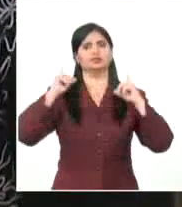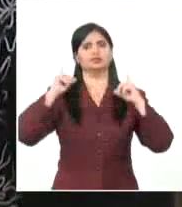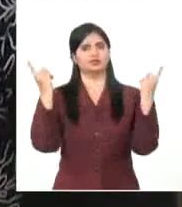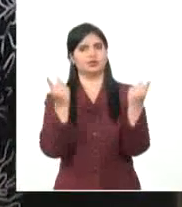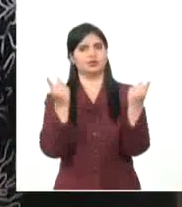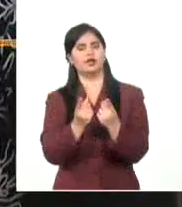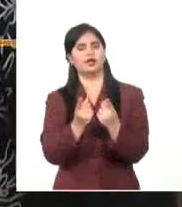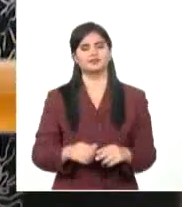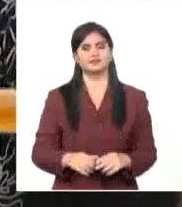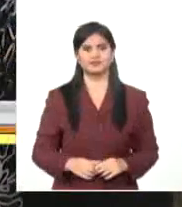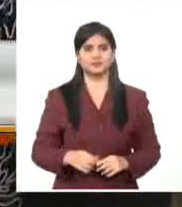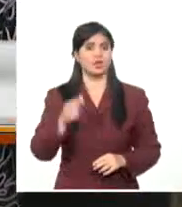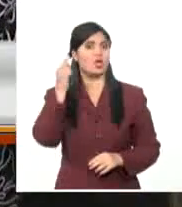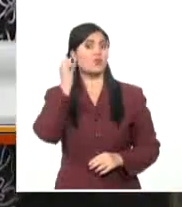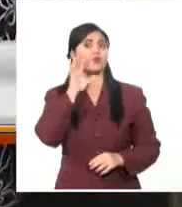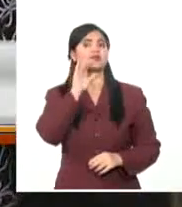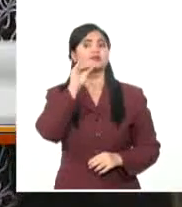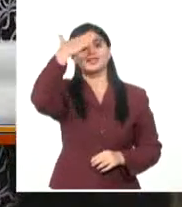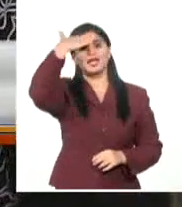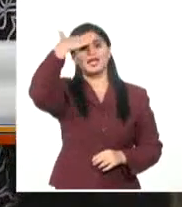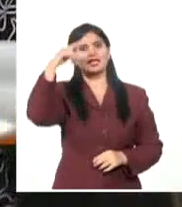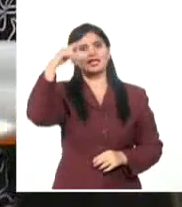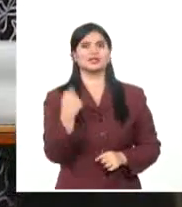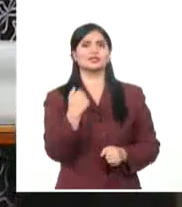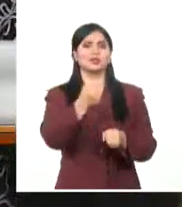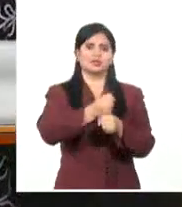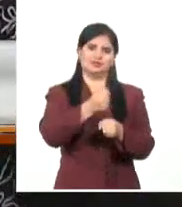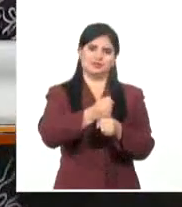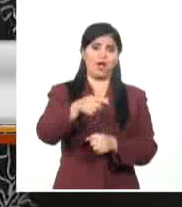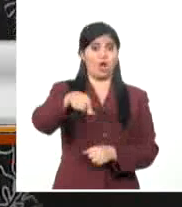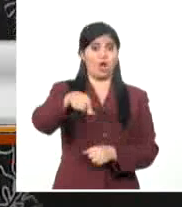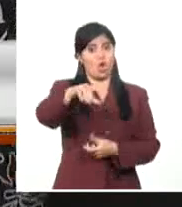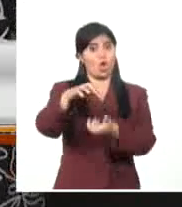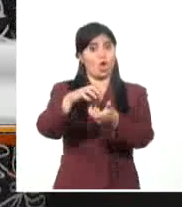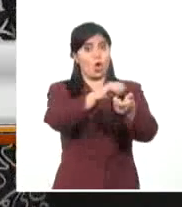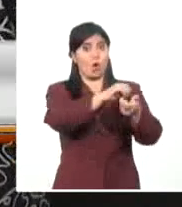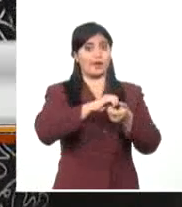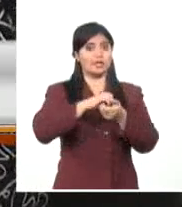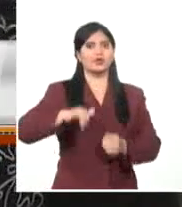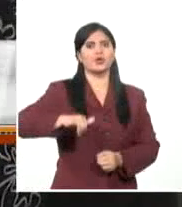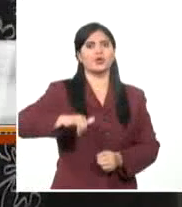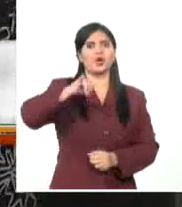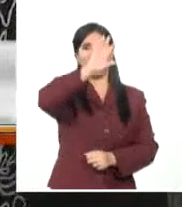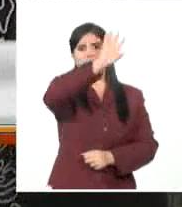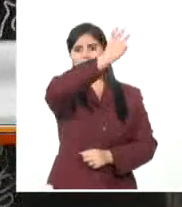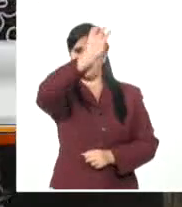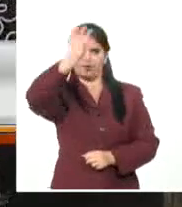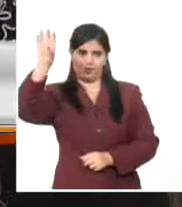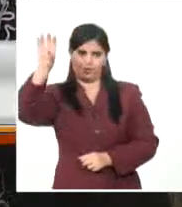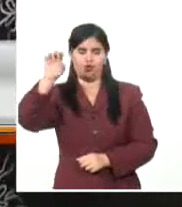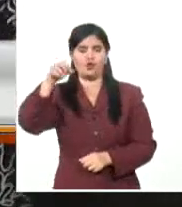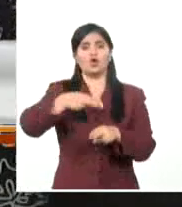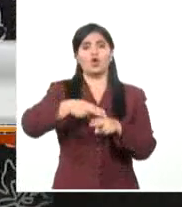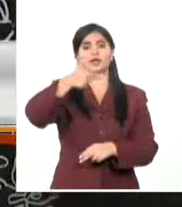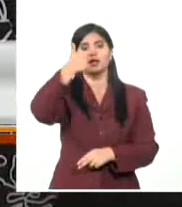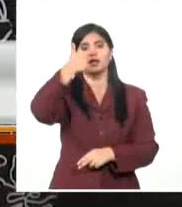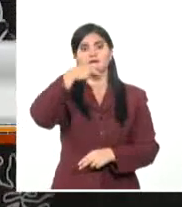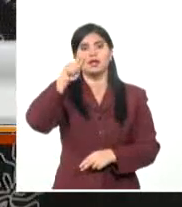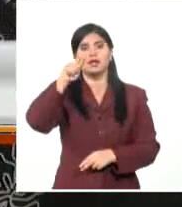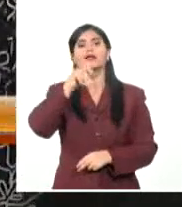agradecidos con toda la labor desarrollada por los compañeros del Aeropuerto Internacional Jardines del Rey